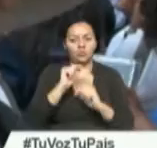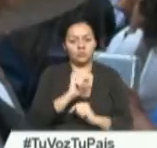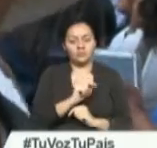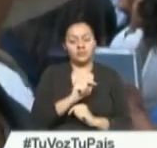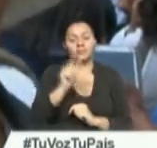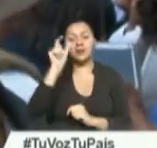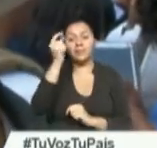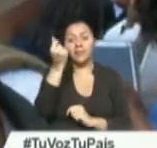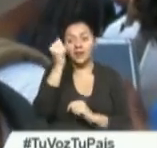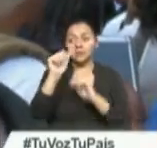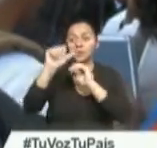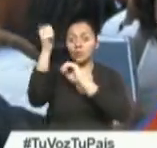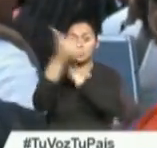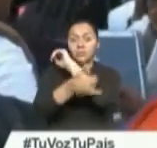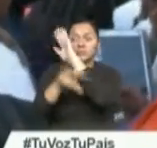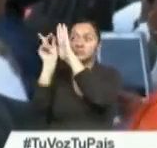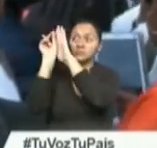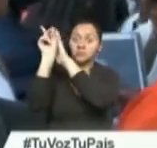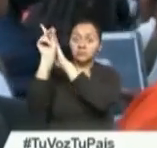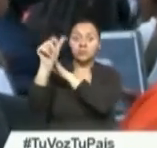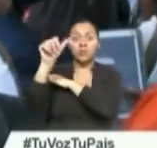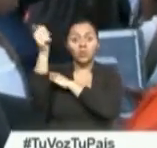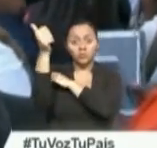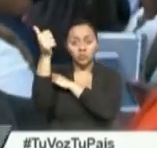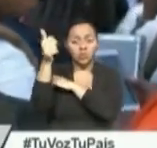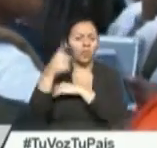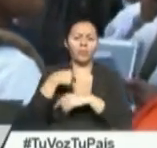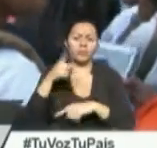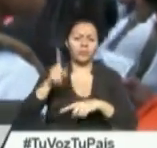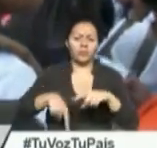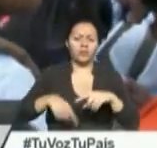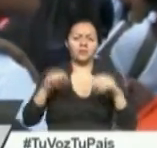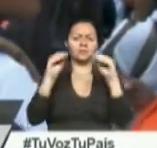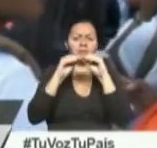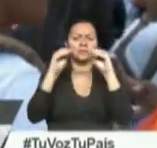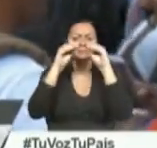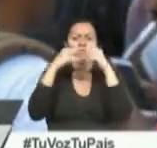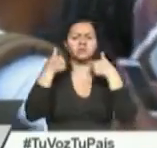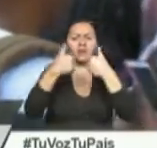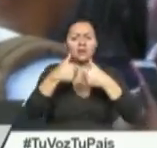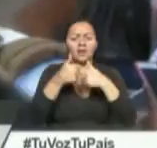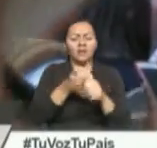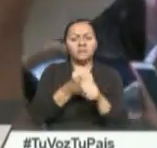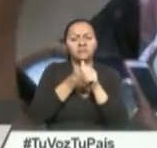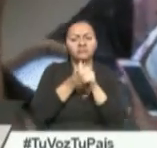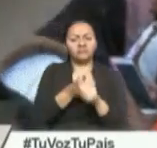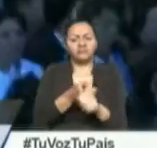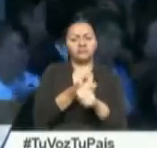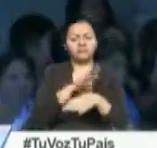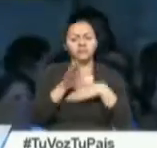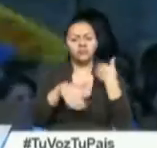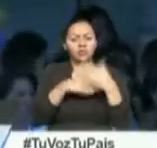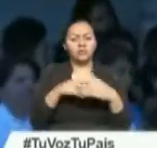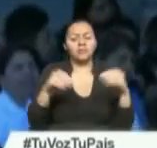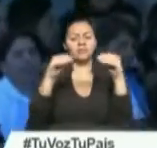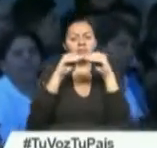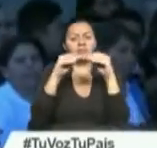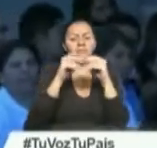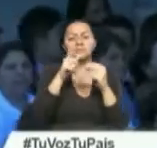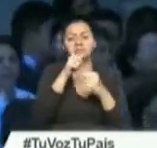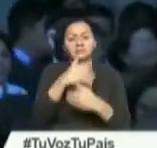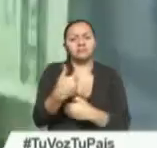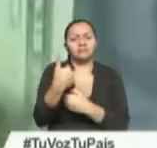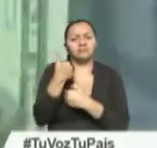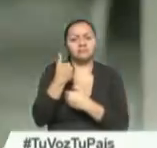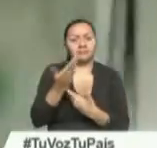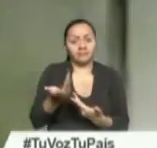esos paraísos fiscales, sus dineros en otros lados, no puedan ser candidatos a ninguna magistratura que pueda desempeñar la Constitución